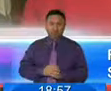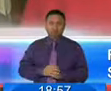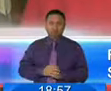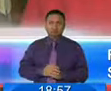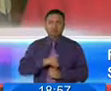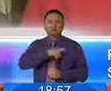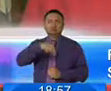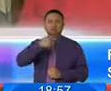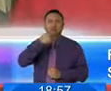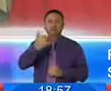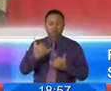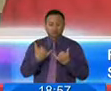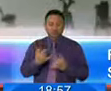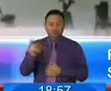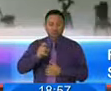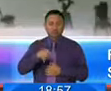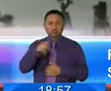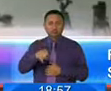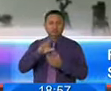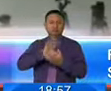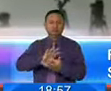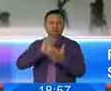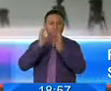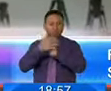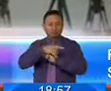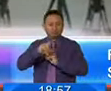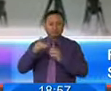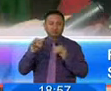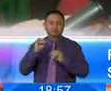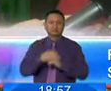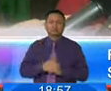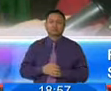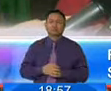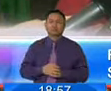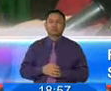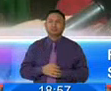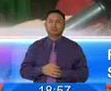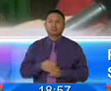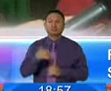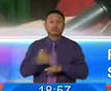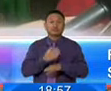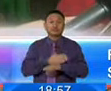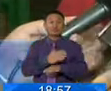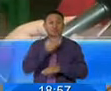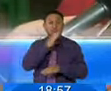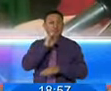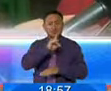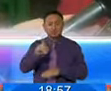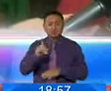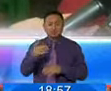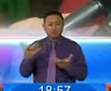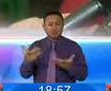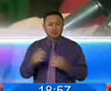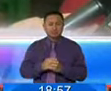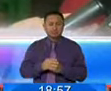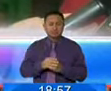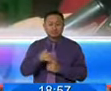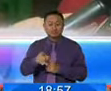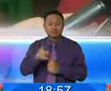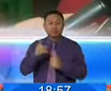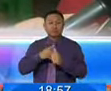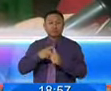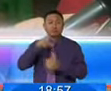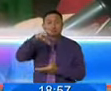acá aseguran que es necesaria una reestructuración profunda de esta institución. Lo que debieron hacer siempre, buscar que la seguridad